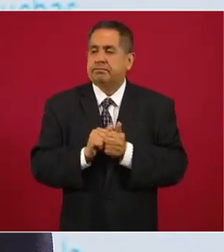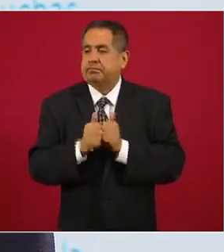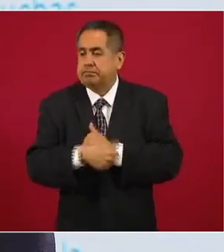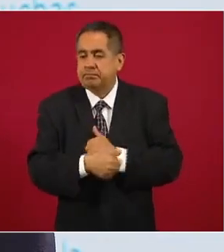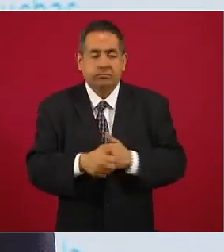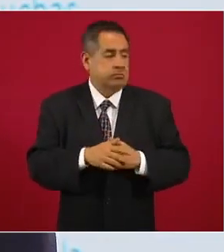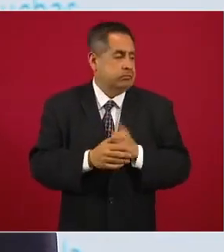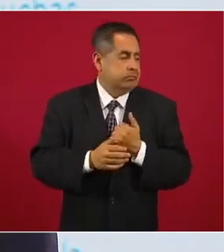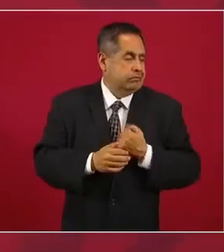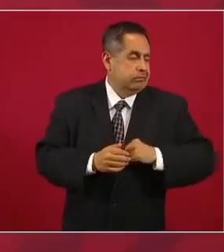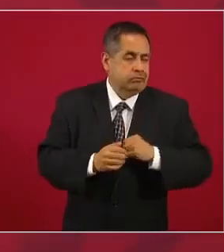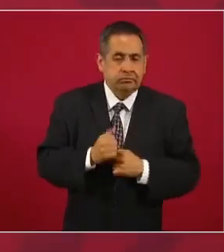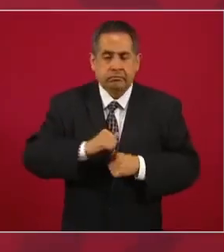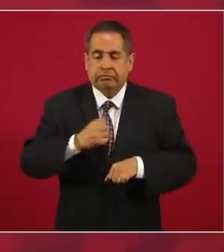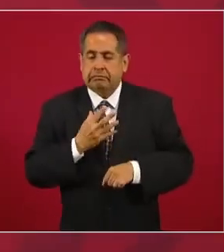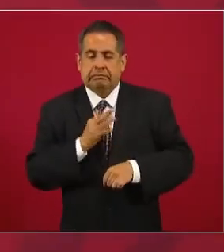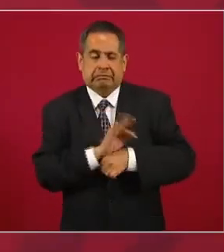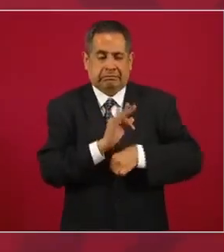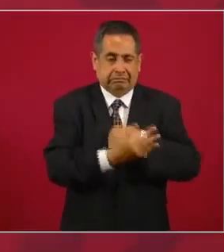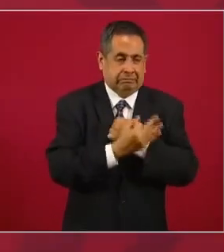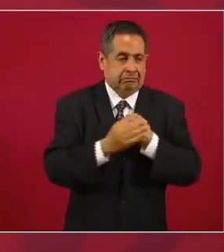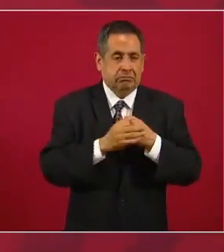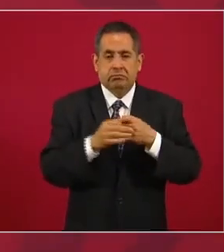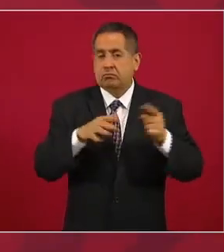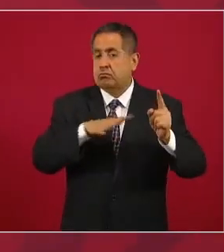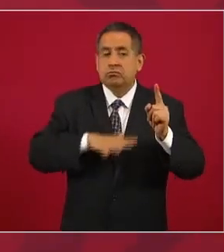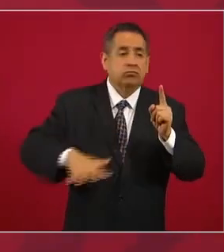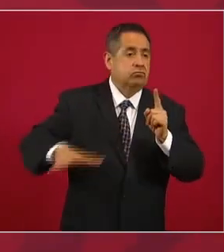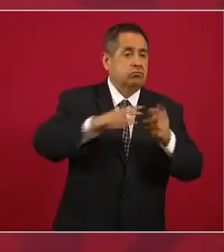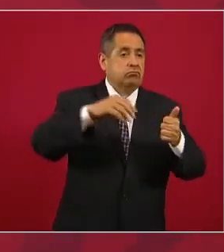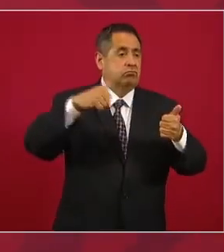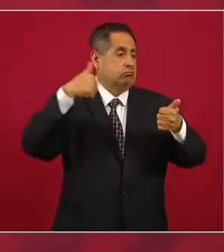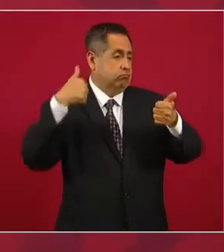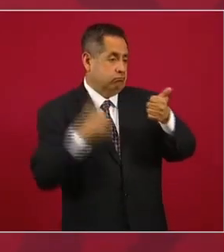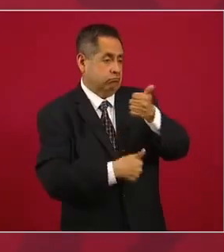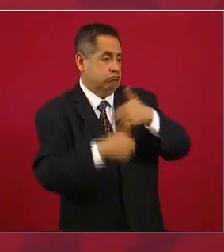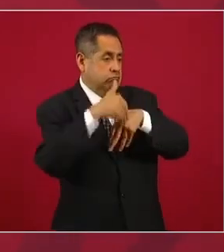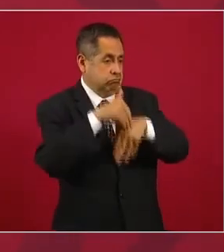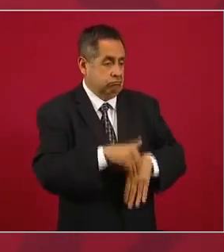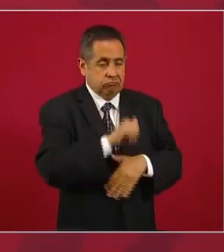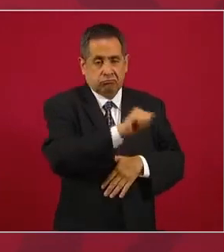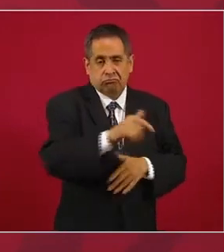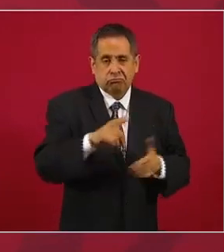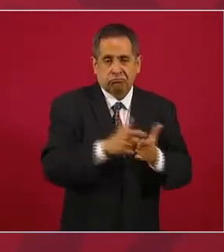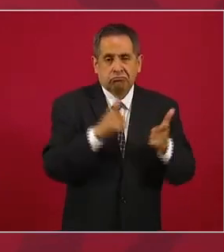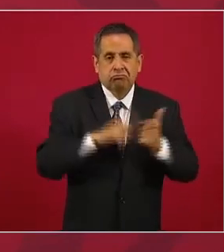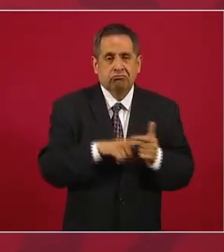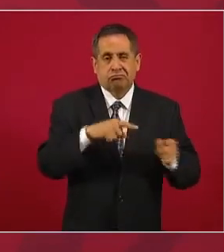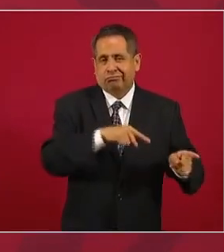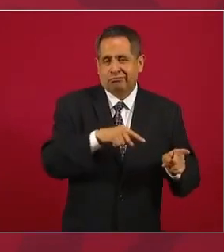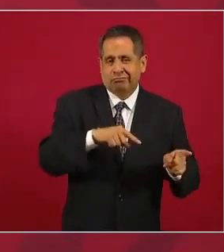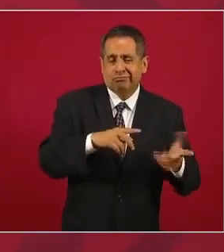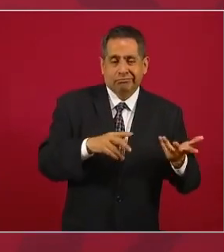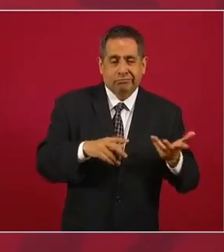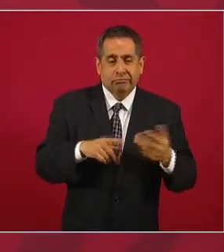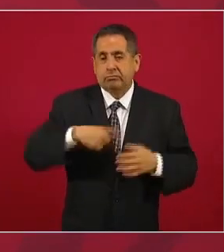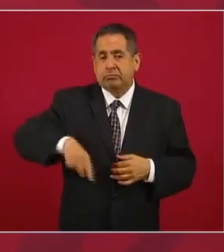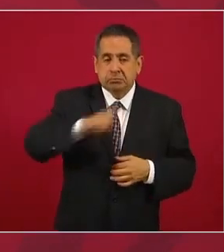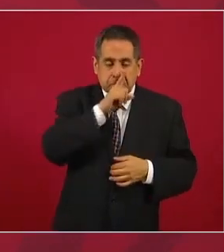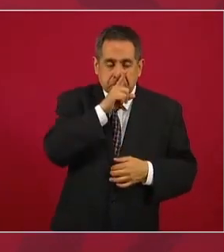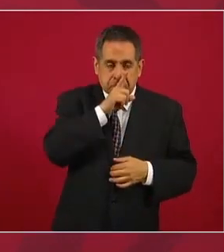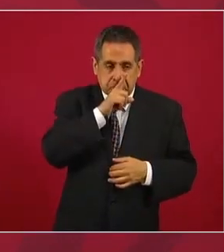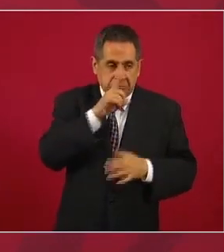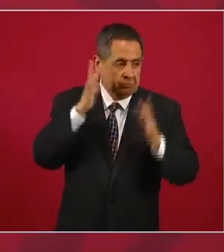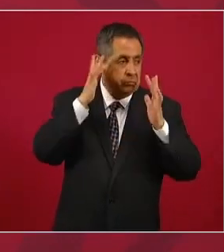componendas de los partidos subordinados al régimen, con el silencio cómplice de la mayoría de